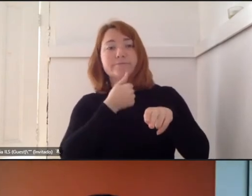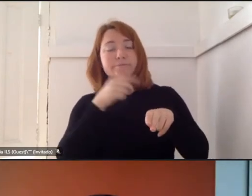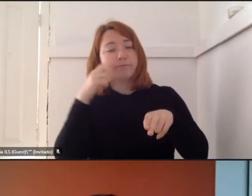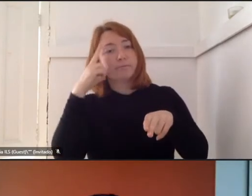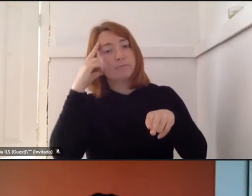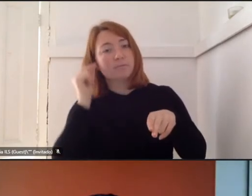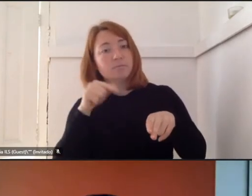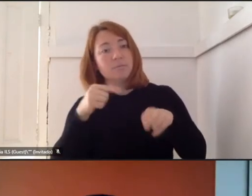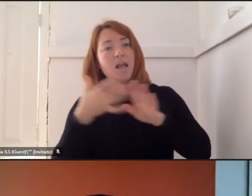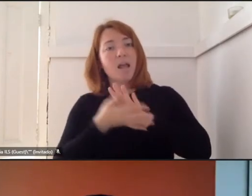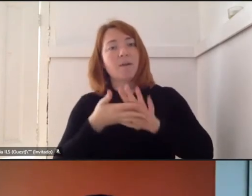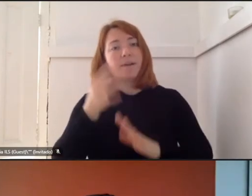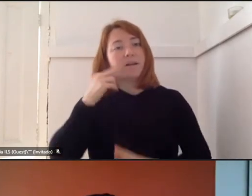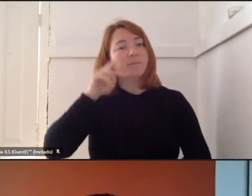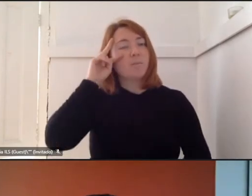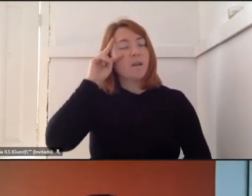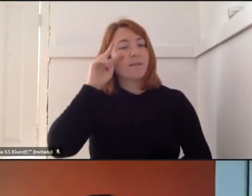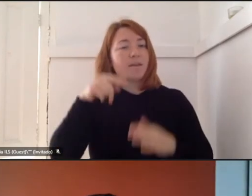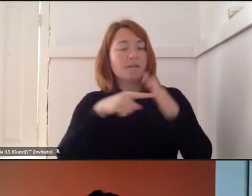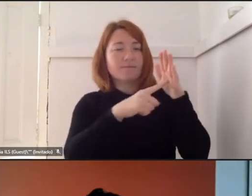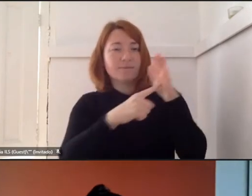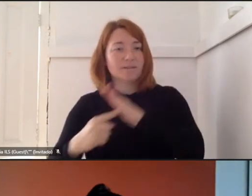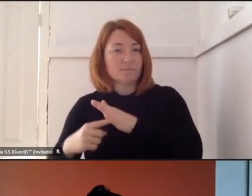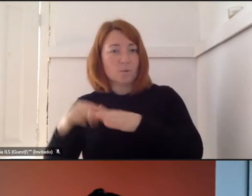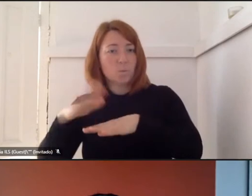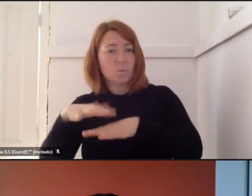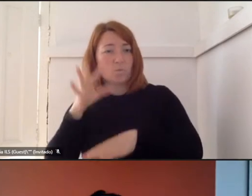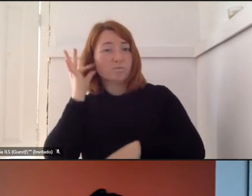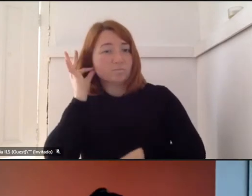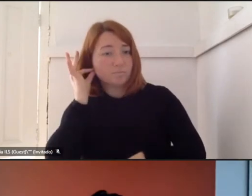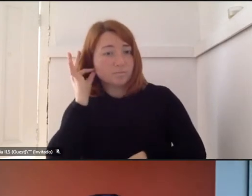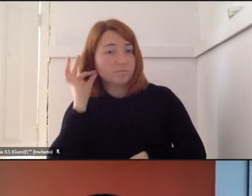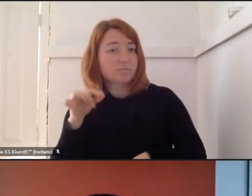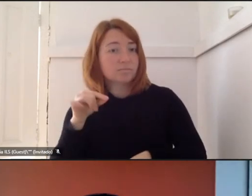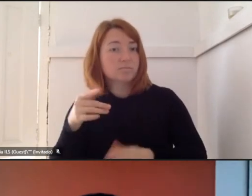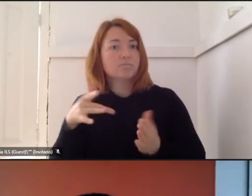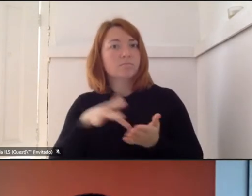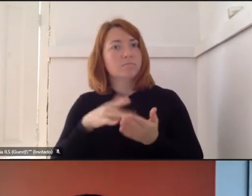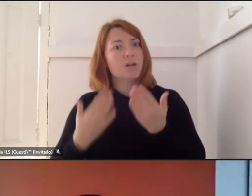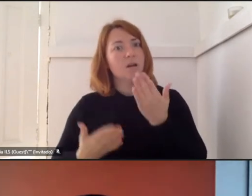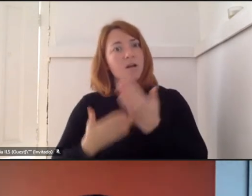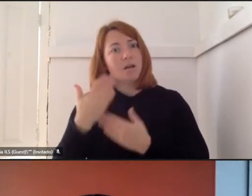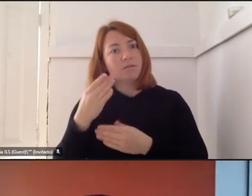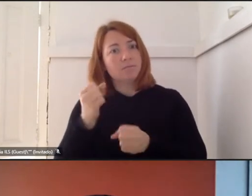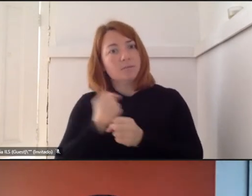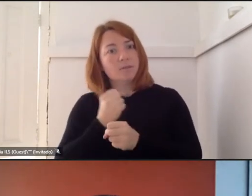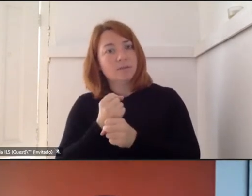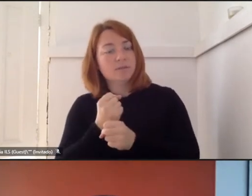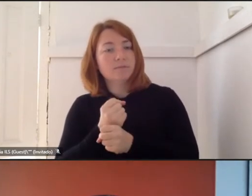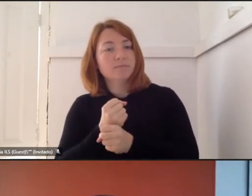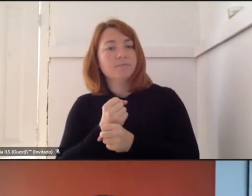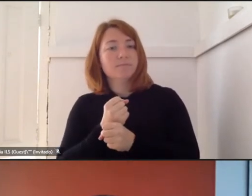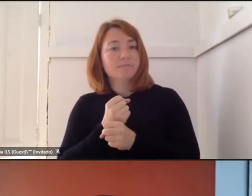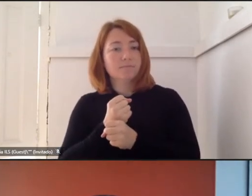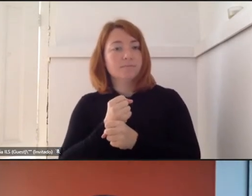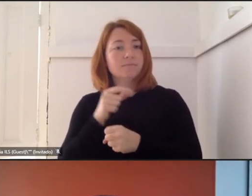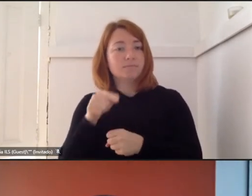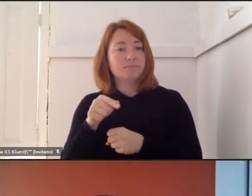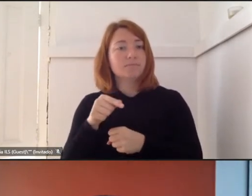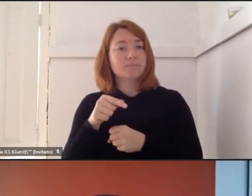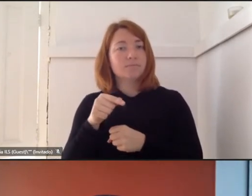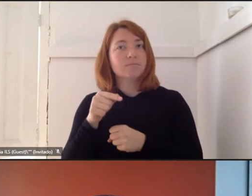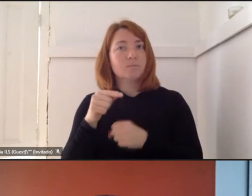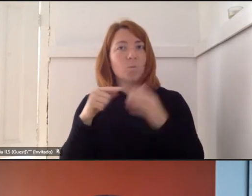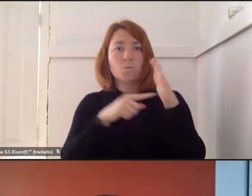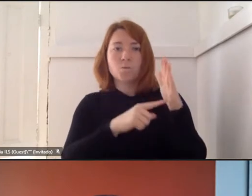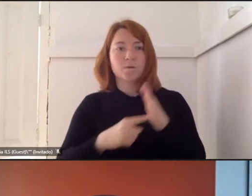de discriminación que sufre una ingeniera en su profesión, ¿no? Y lo de la conciliación. Y yo creo que estas cosas hay que hablarlas